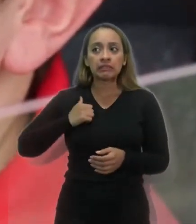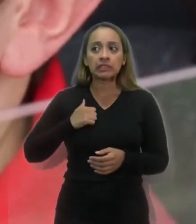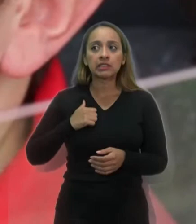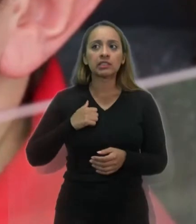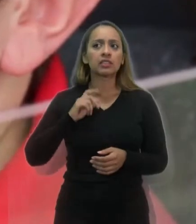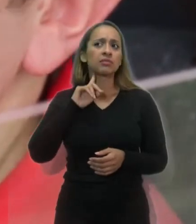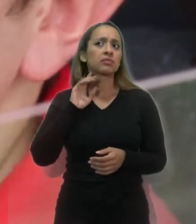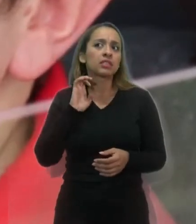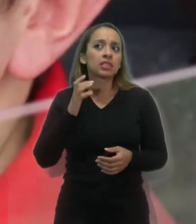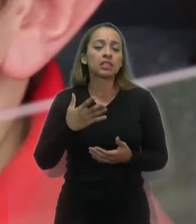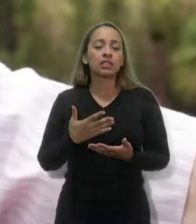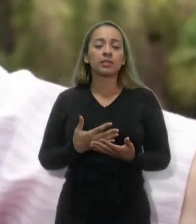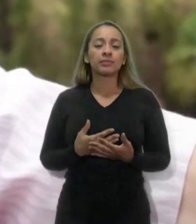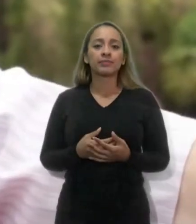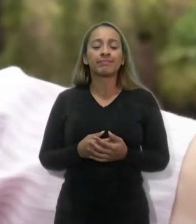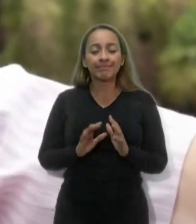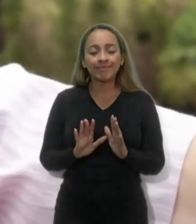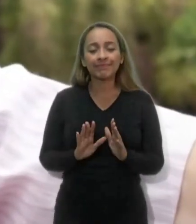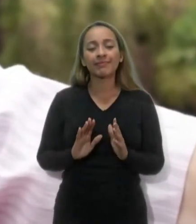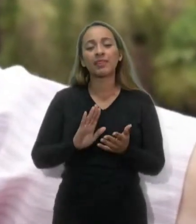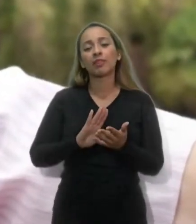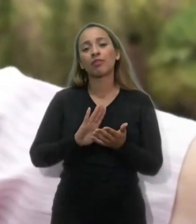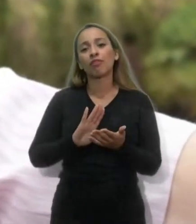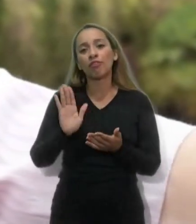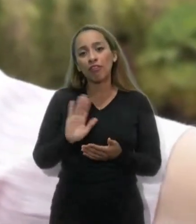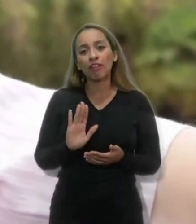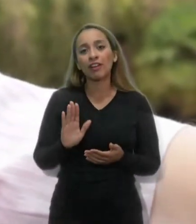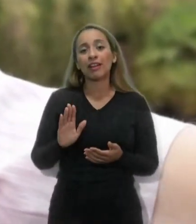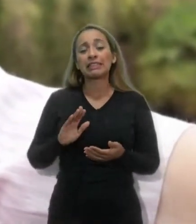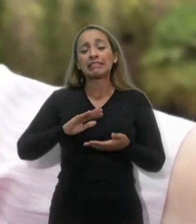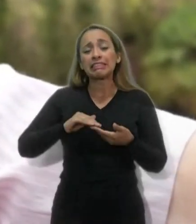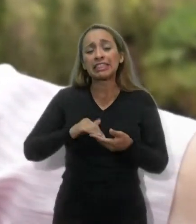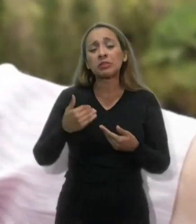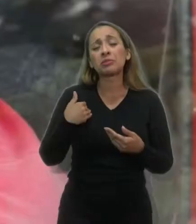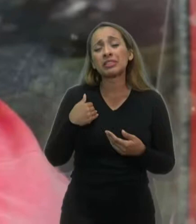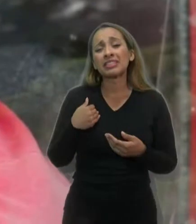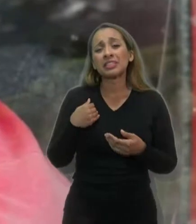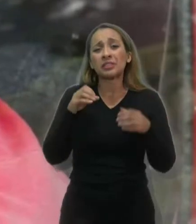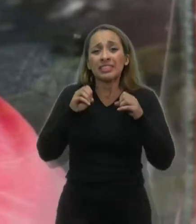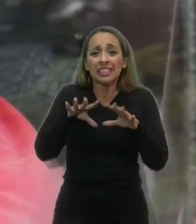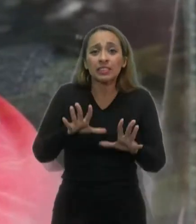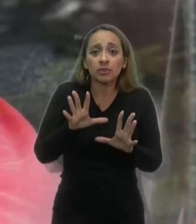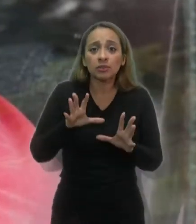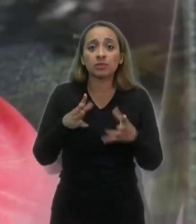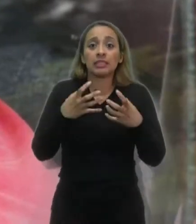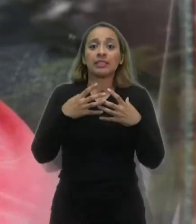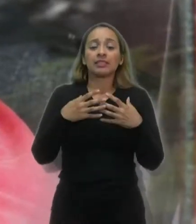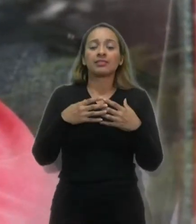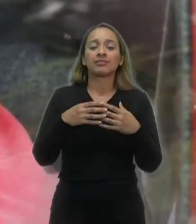¿Por qué? Hola, yo me llamo Joao. Discúlpame si te asusté. Realmente te seguí hasta aquí